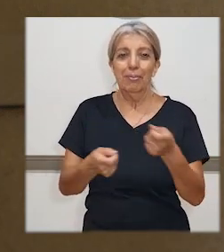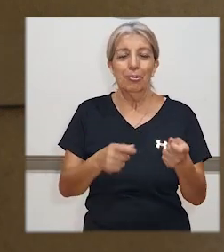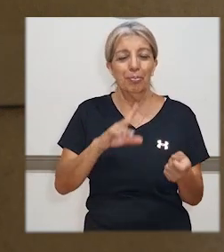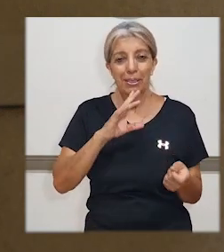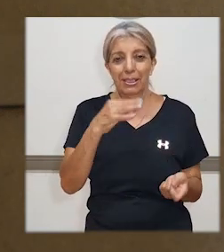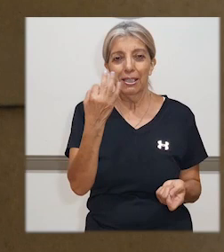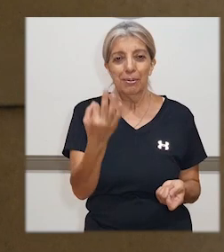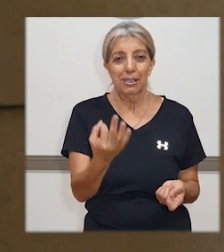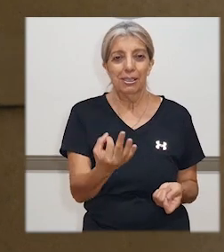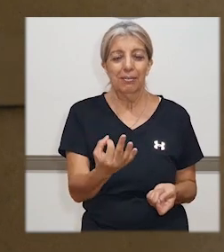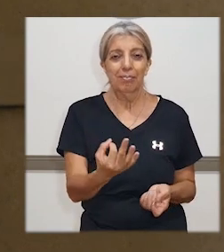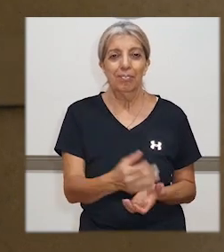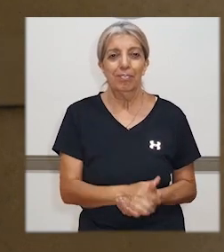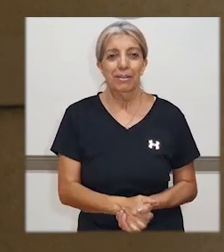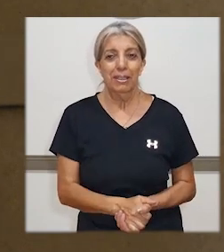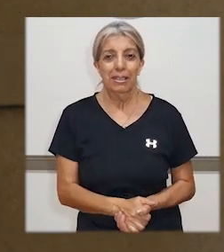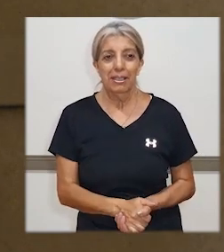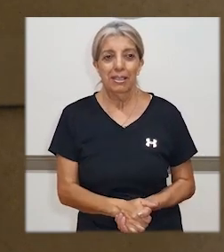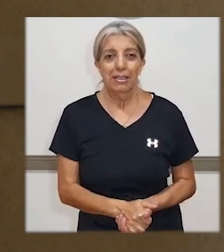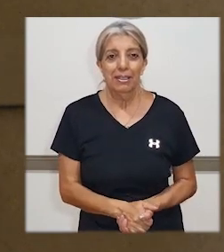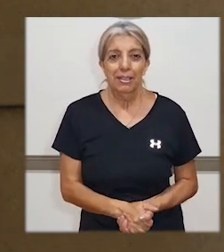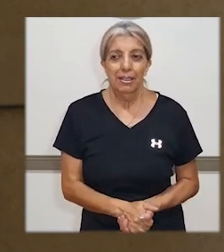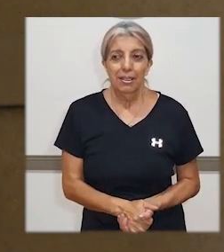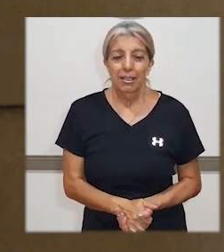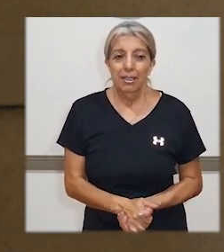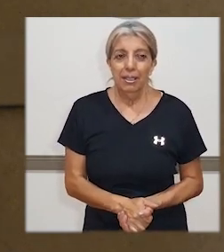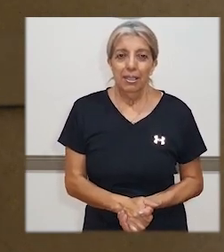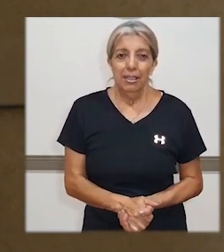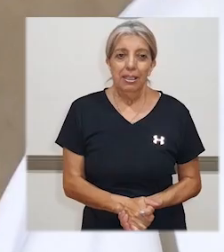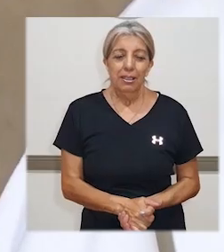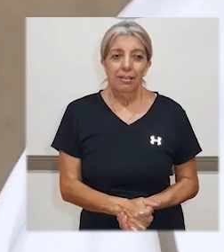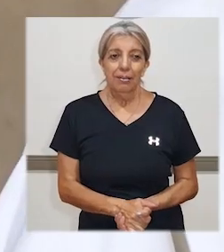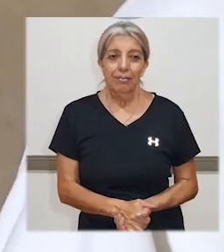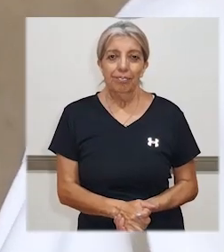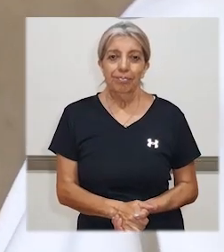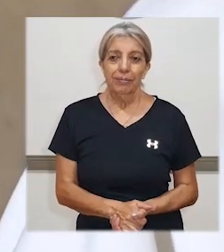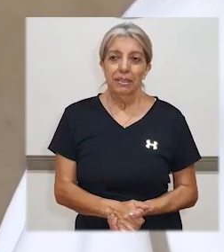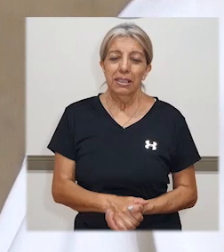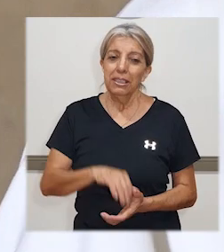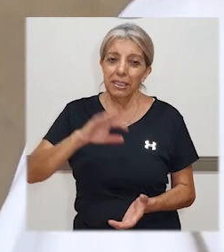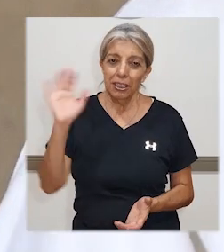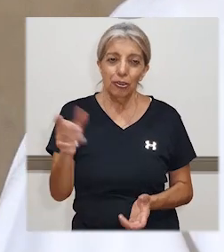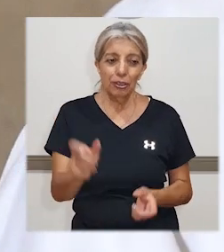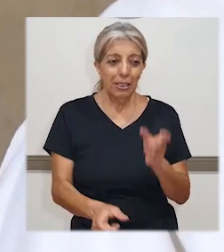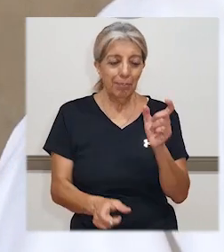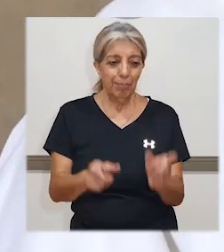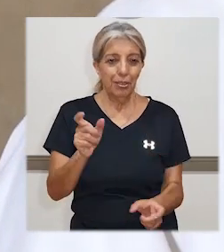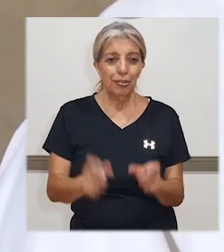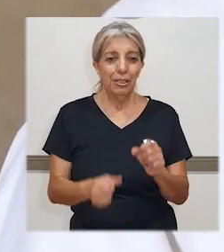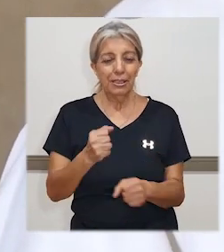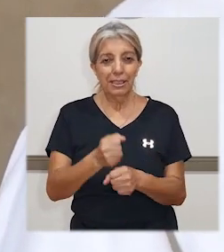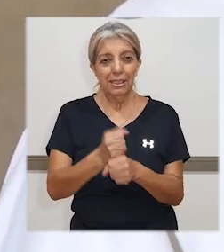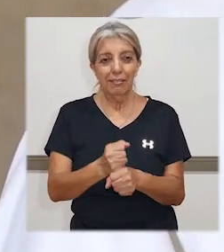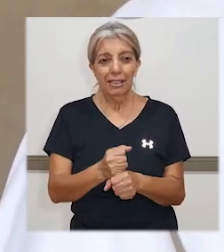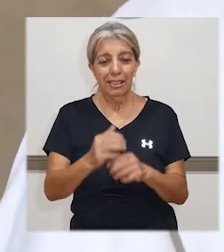podamos en la iglesia formar laicos que con la luz del Evangelio ensanchen los horizontes egoístas que